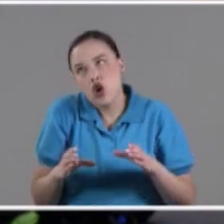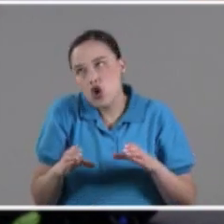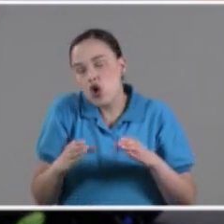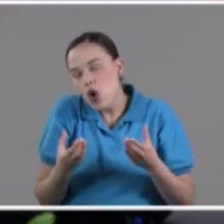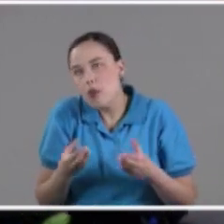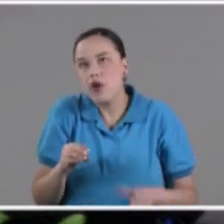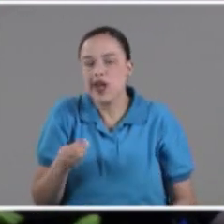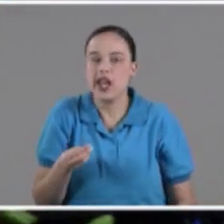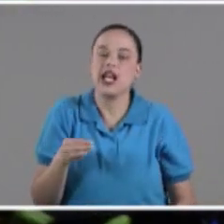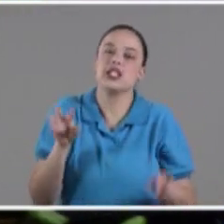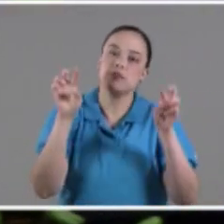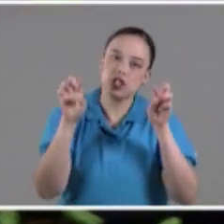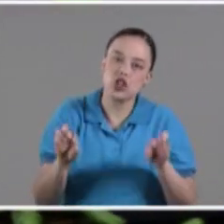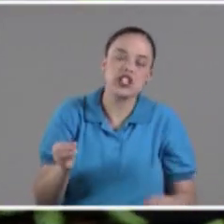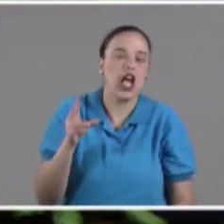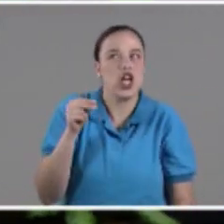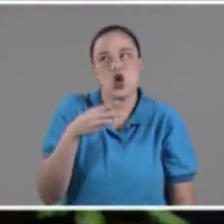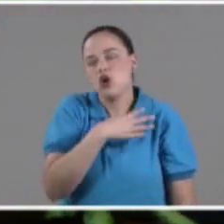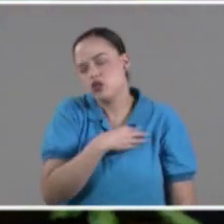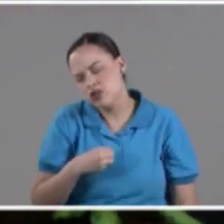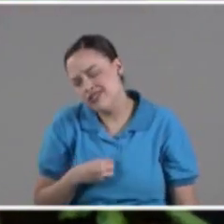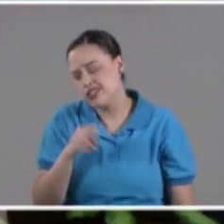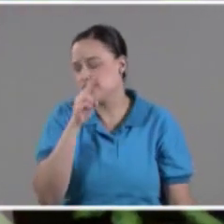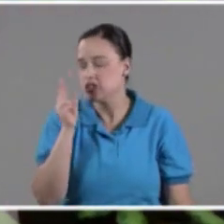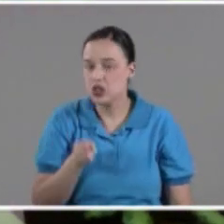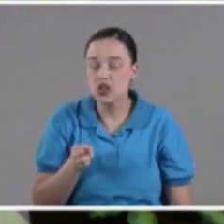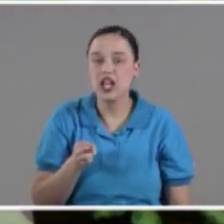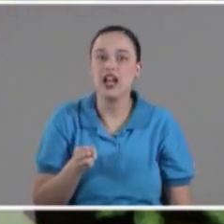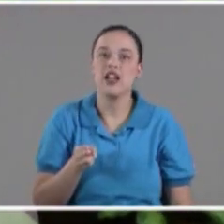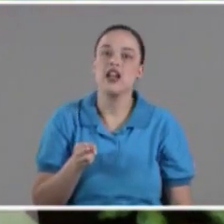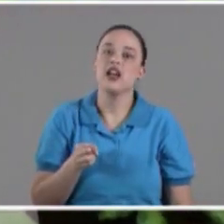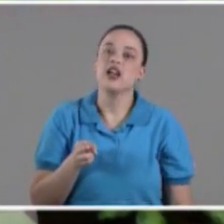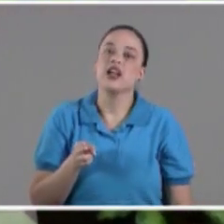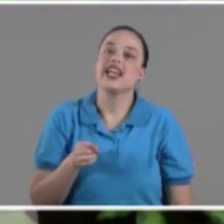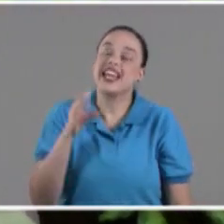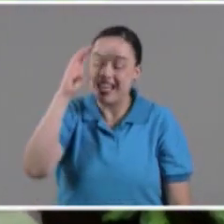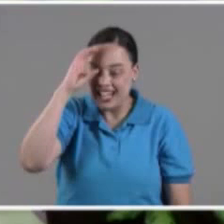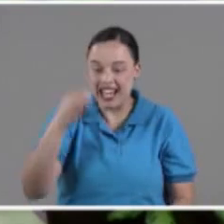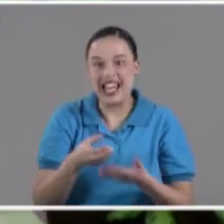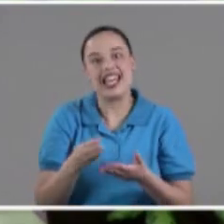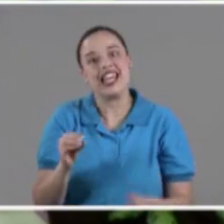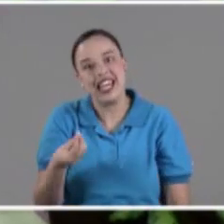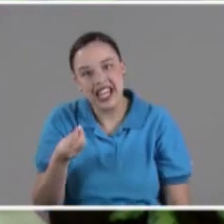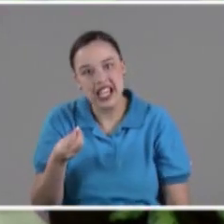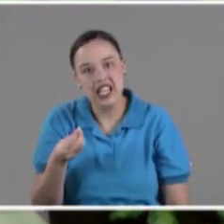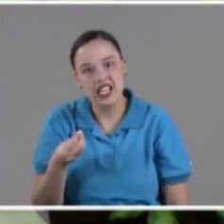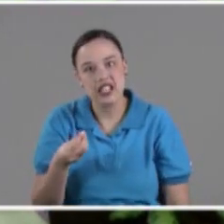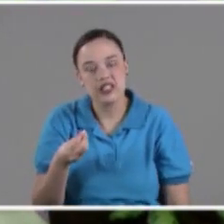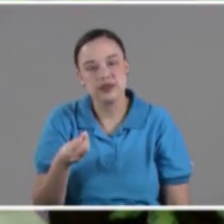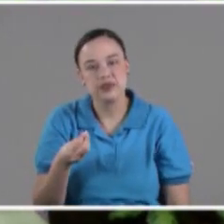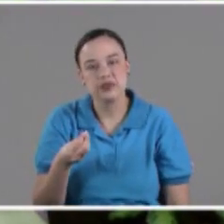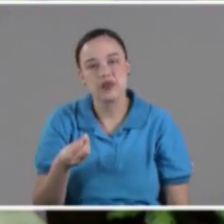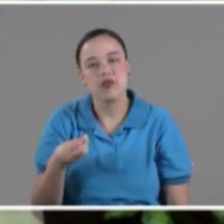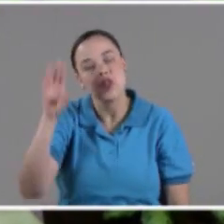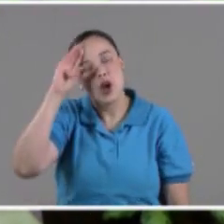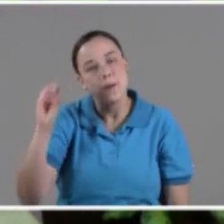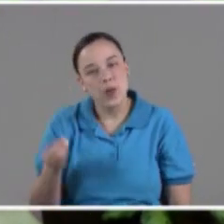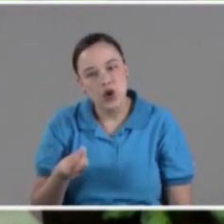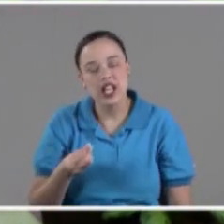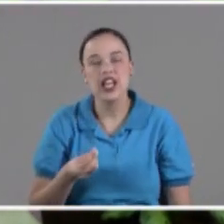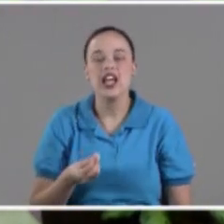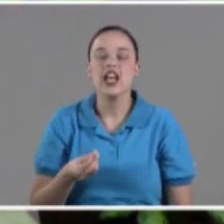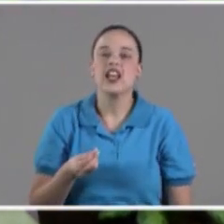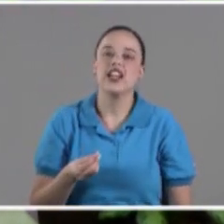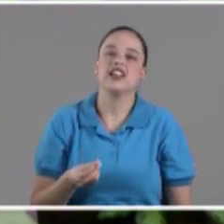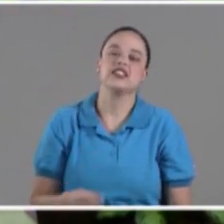la gente que no sufre nunca hermano definitivamente cree que que porque las hormigas